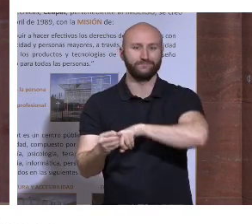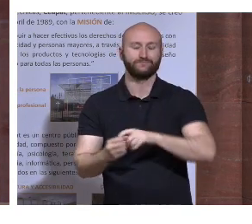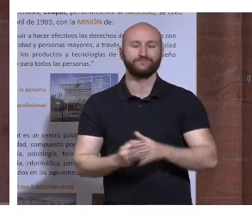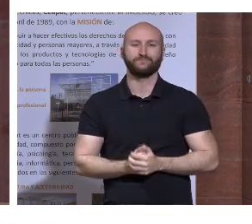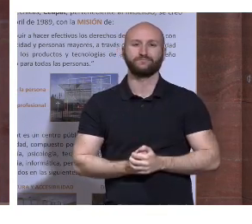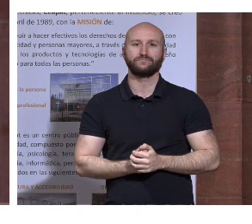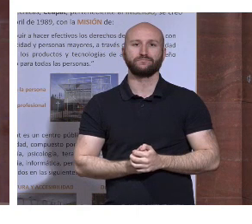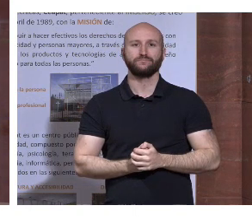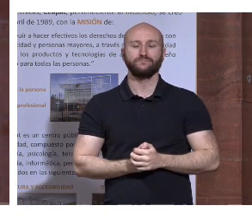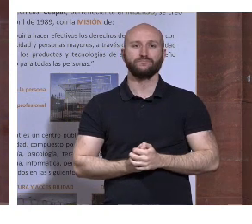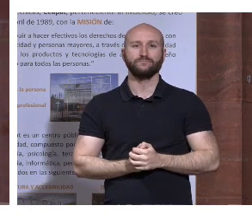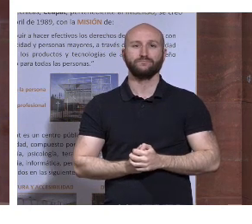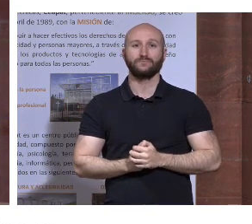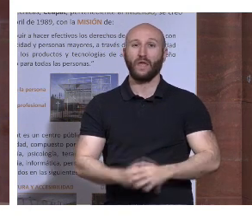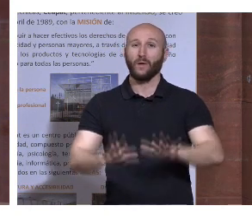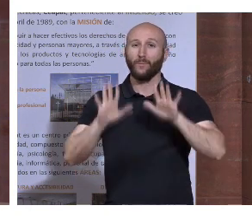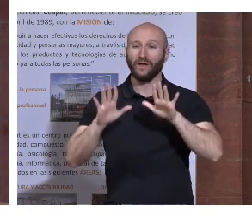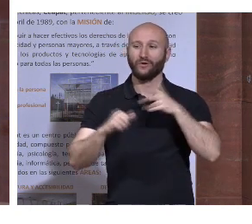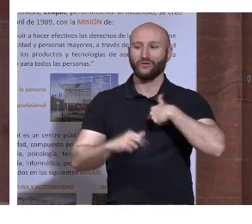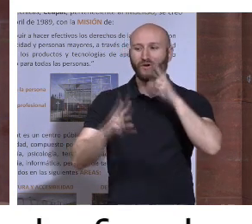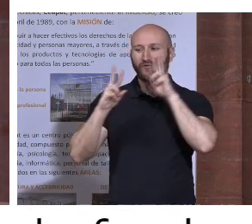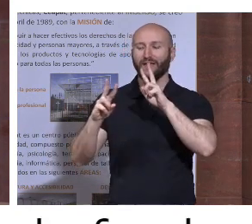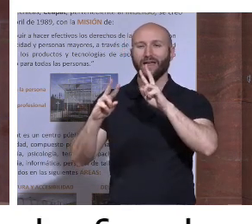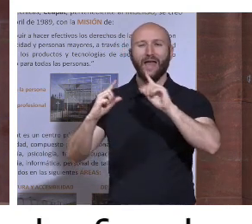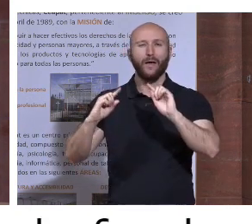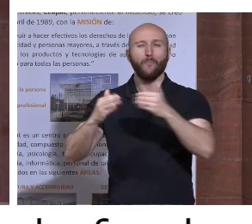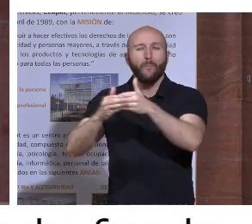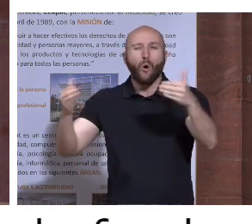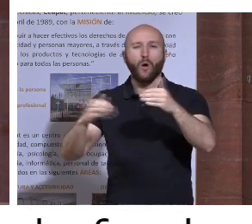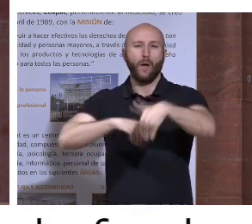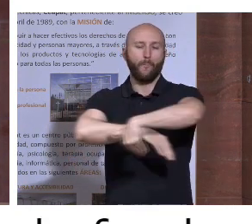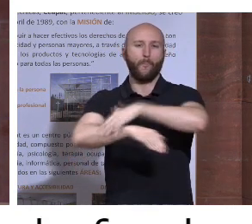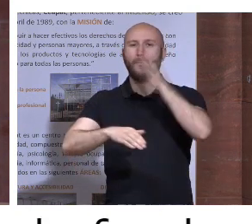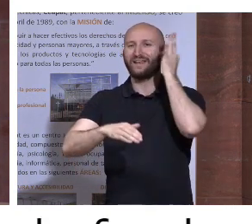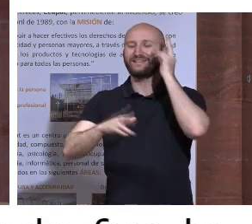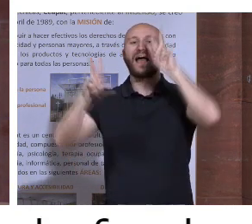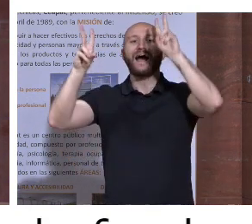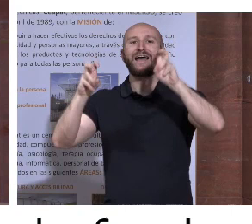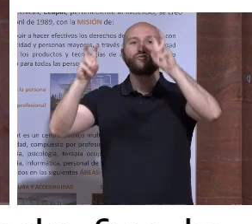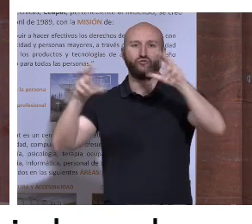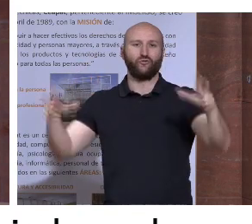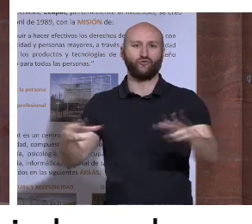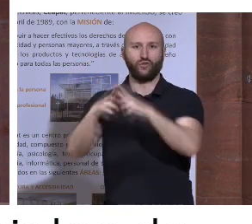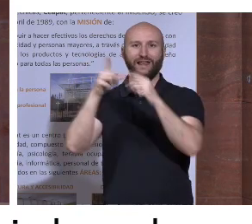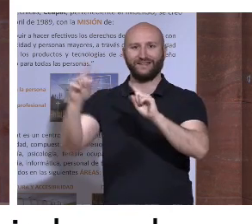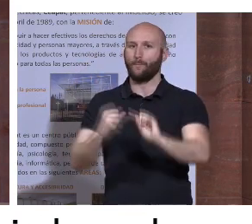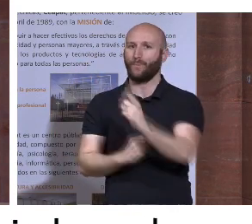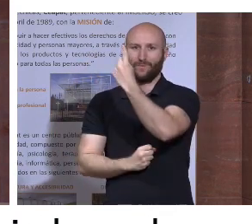Pero para mí, sobre todo, fue la primera ministra de Asuntos Sociales de este país, con lo que eso